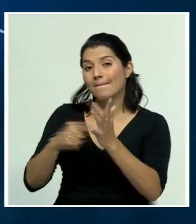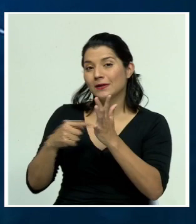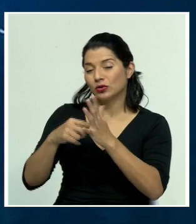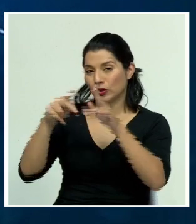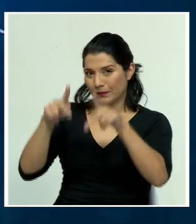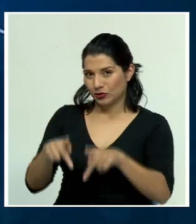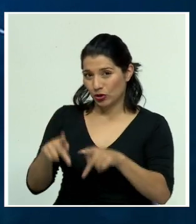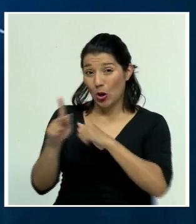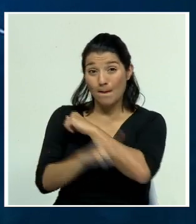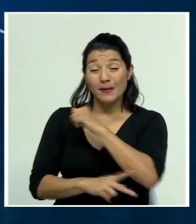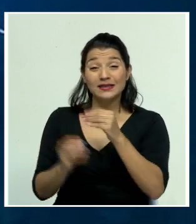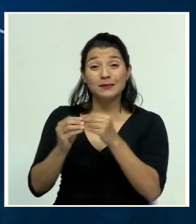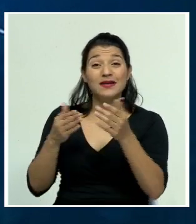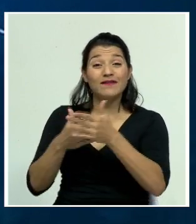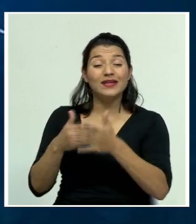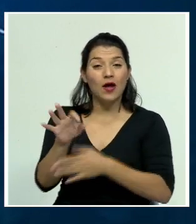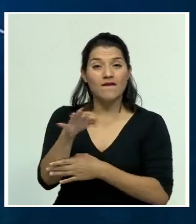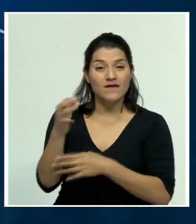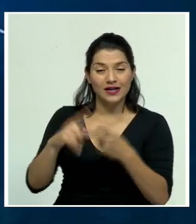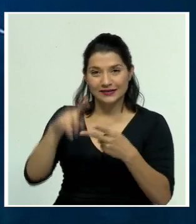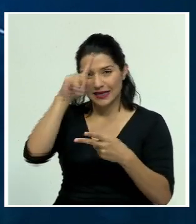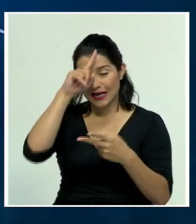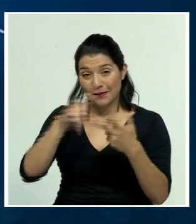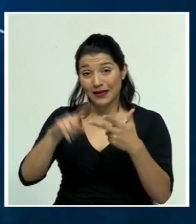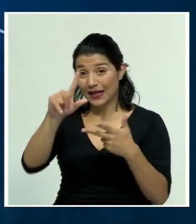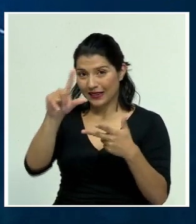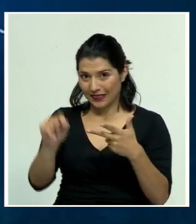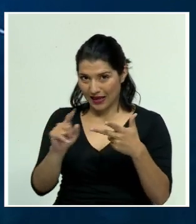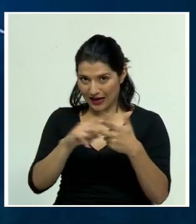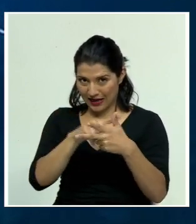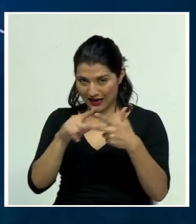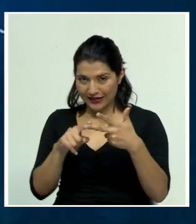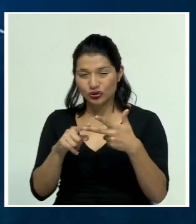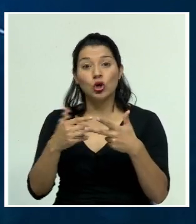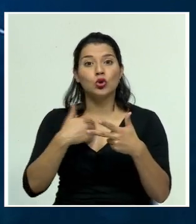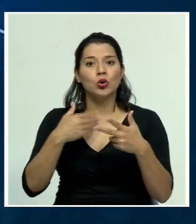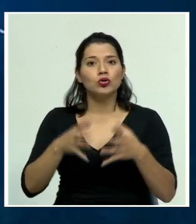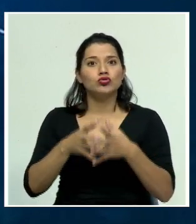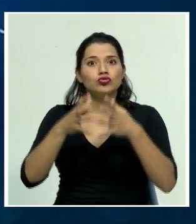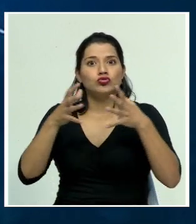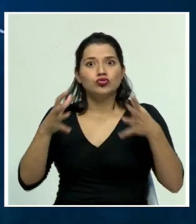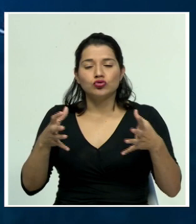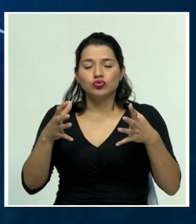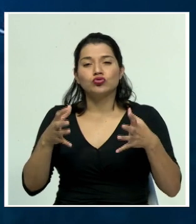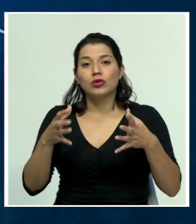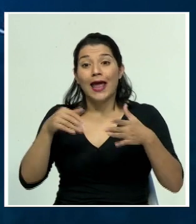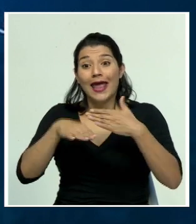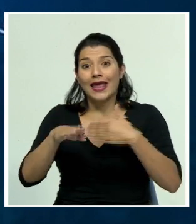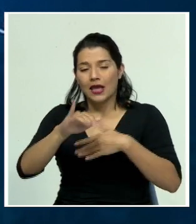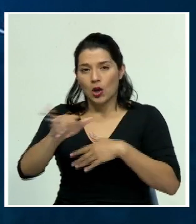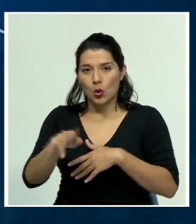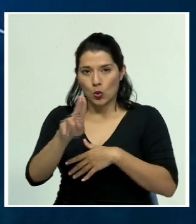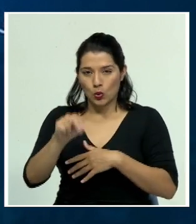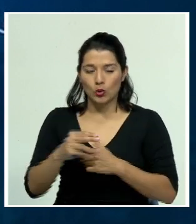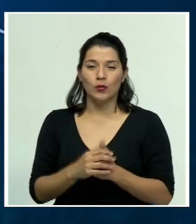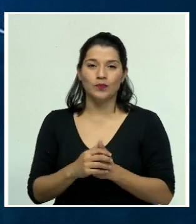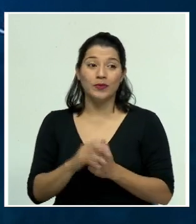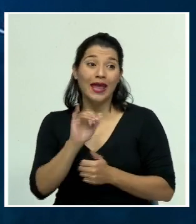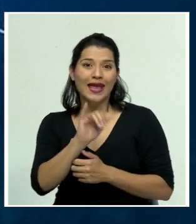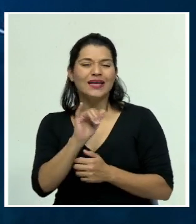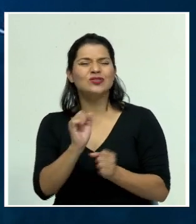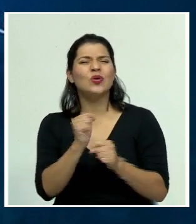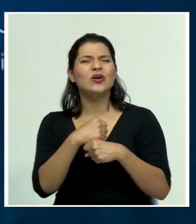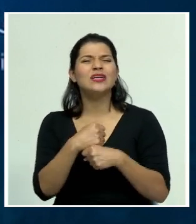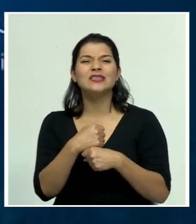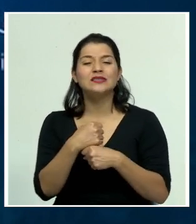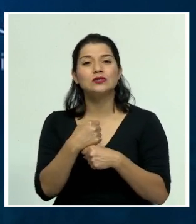países más afectados son Francia, Alemania e Italia, que han experimentado un aumento constante durante el mes de junio, algo que ha hecho subir la